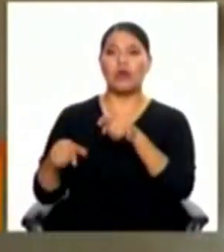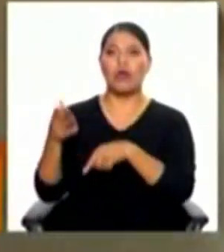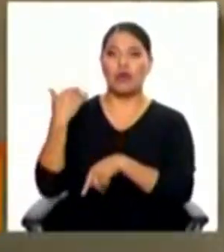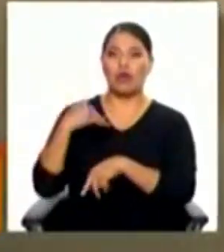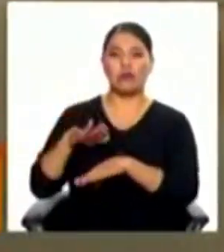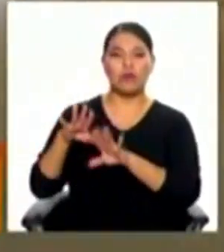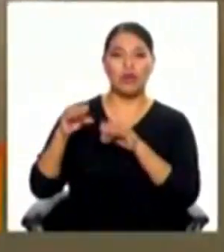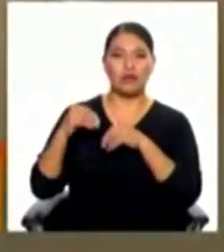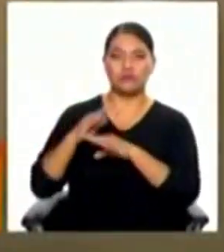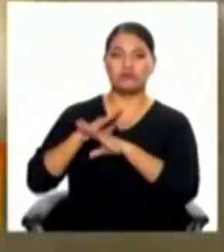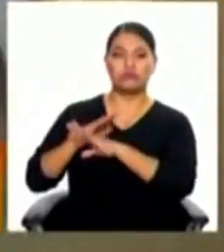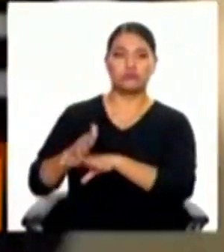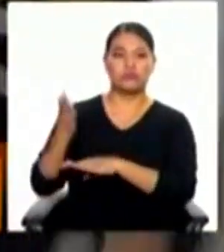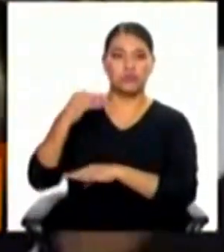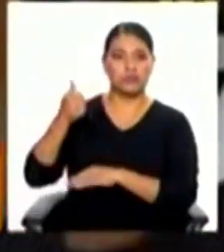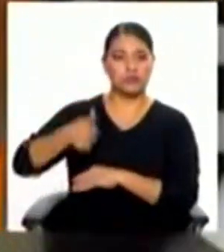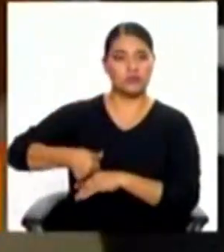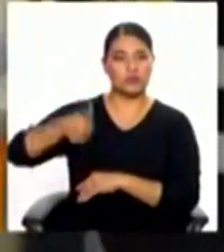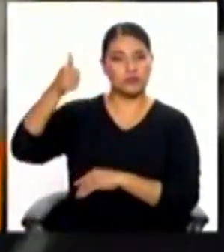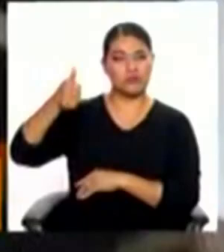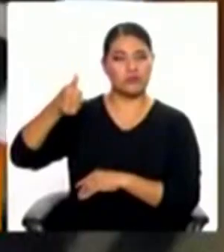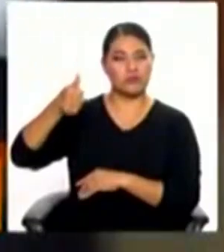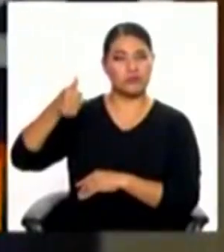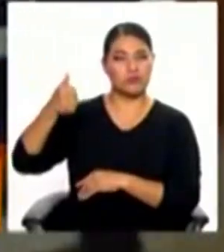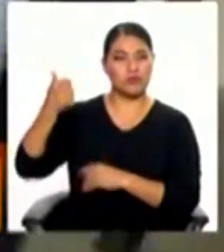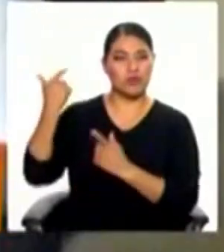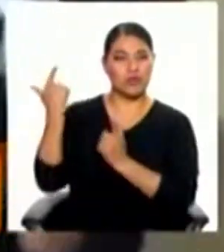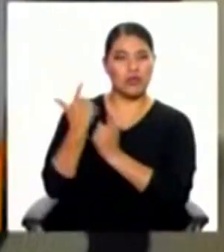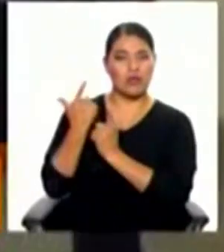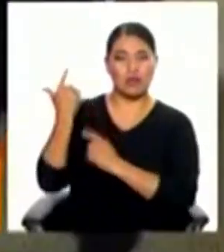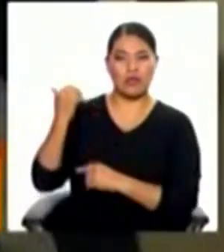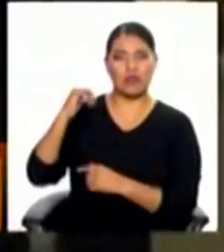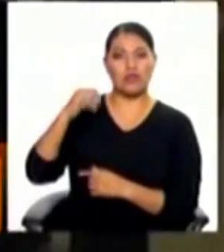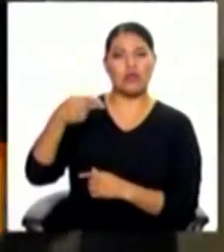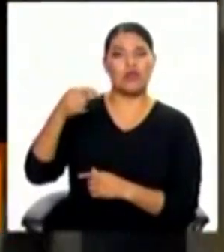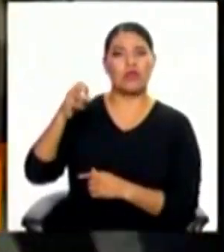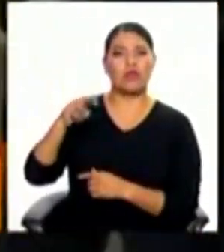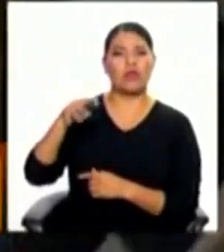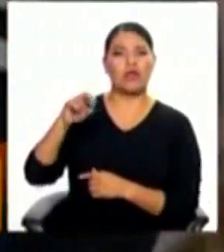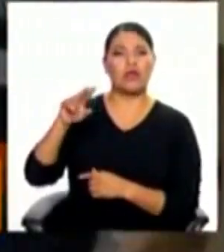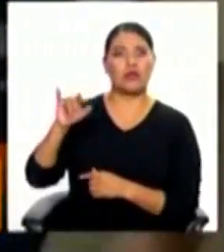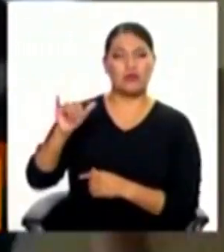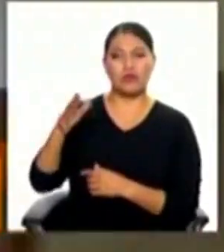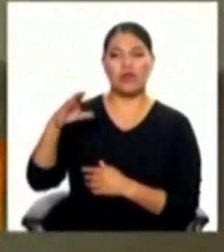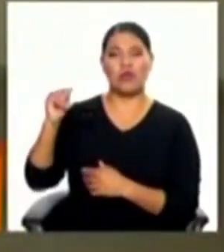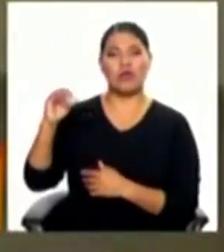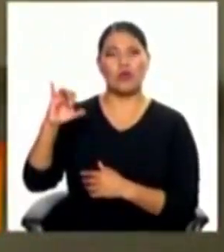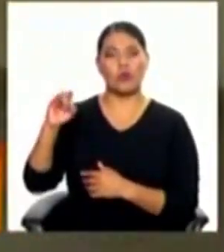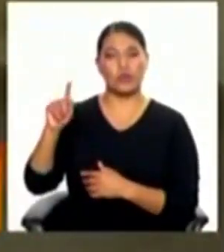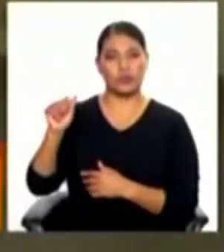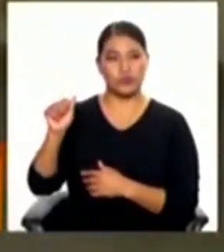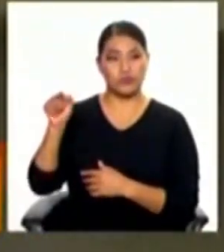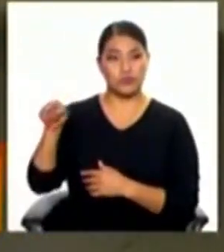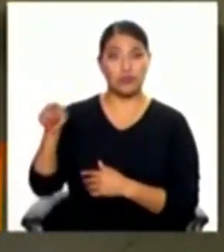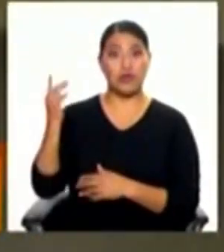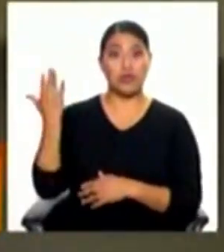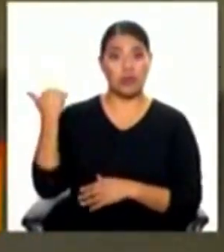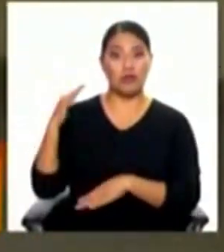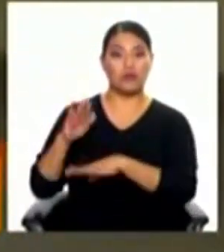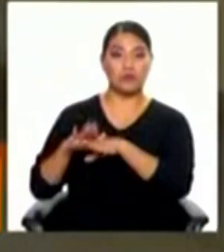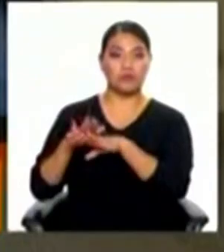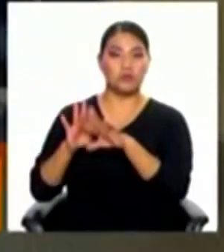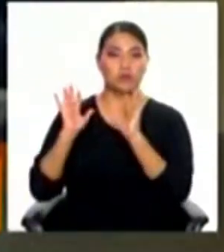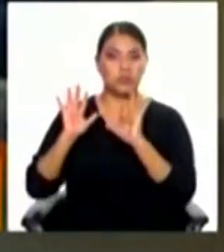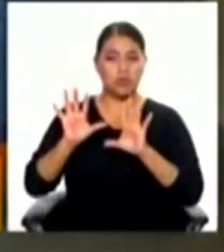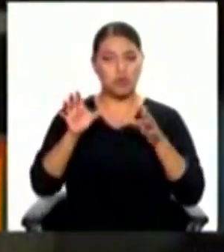prisión preventiva contra el general del ejército Henry Acosta, dictando comparecencia con restricciones por su presunta participación en